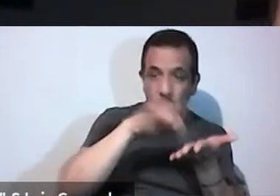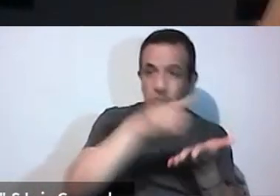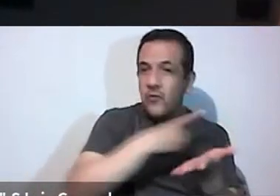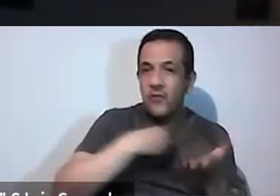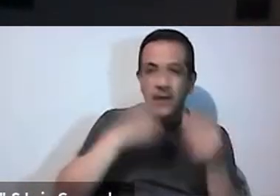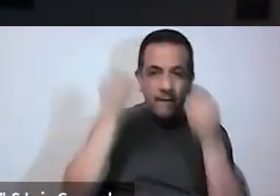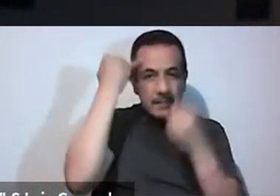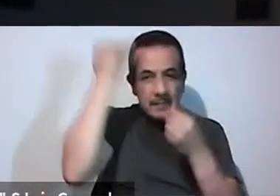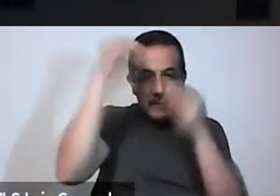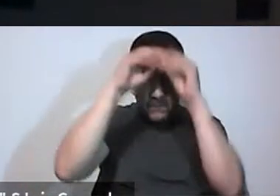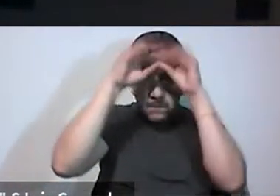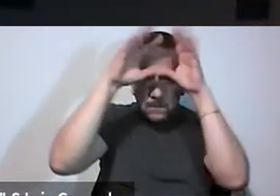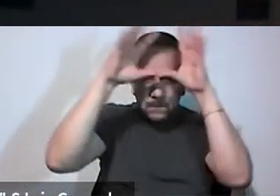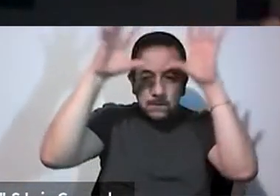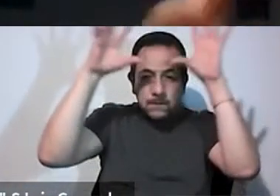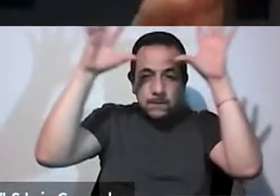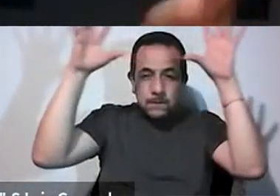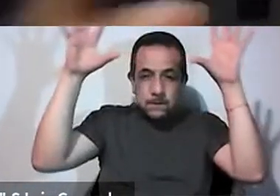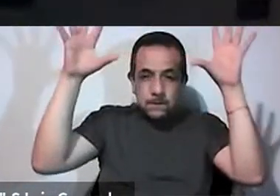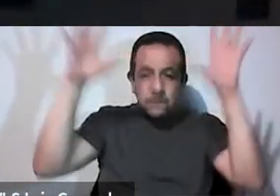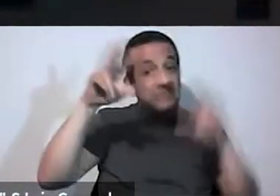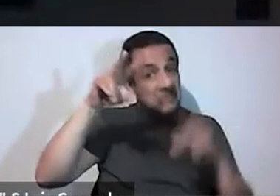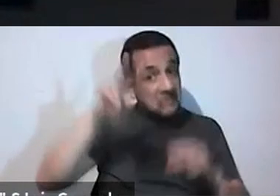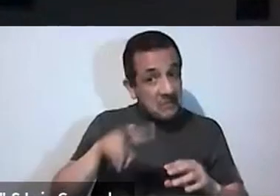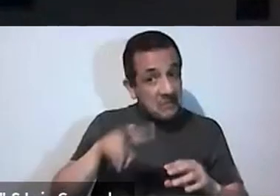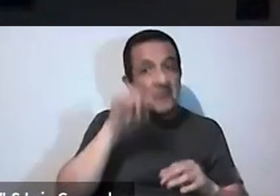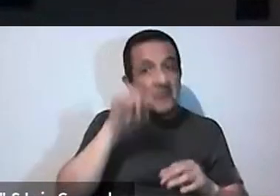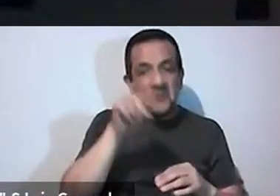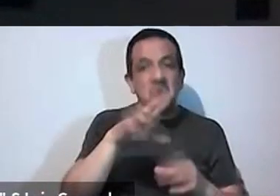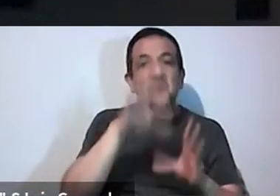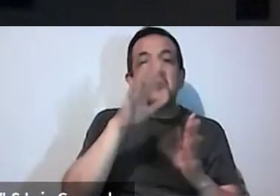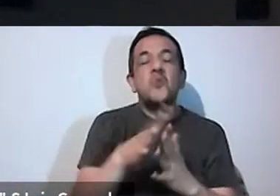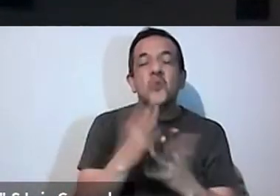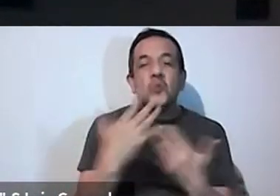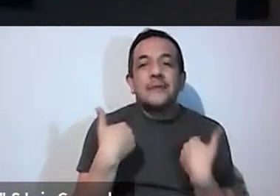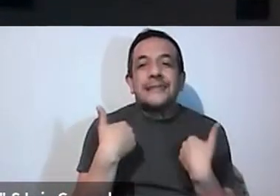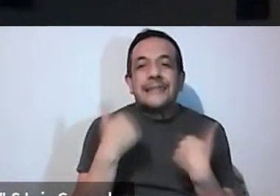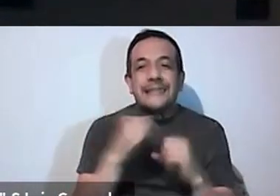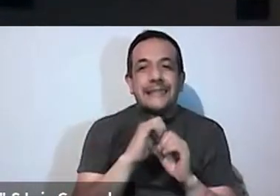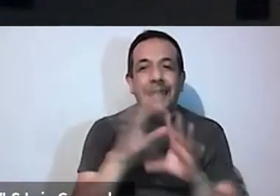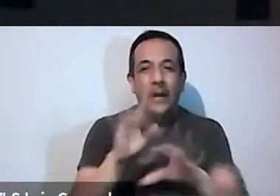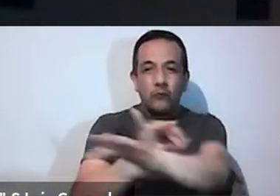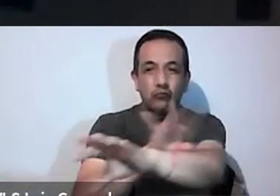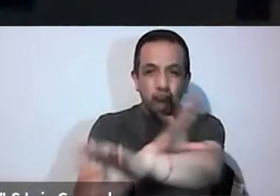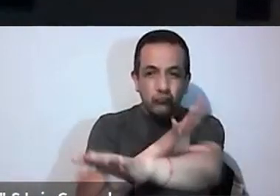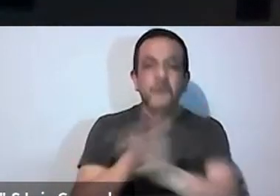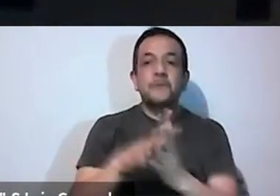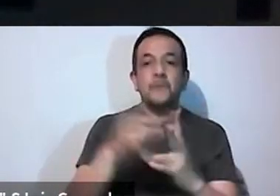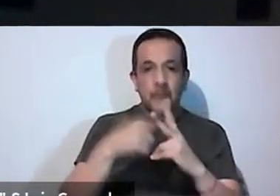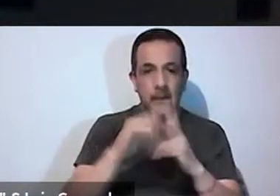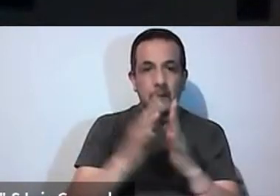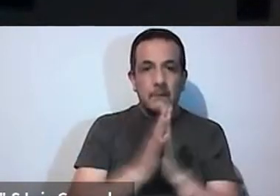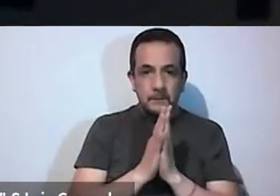la capacidad de imaginarla, la verdad es que le sacamos mucho jugo. Y empezamos.